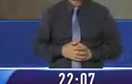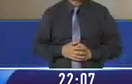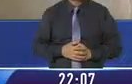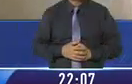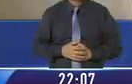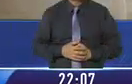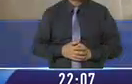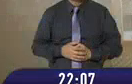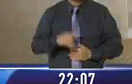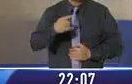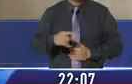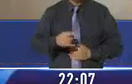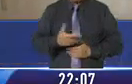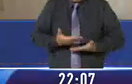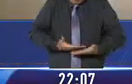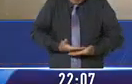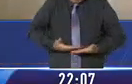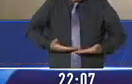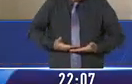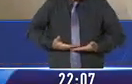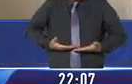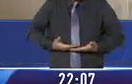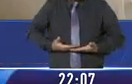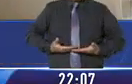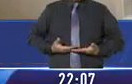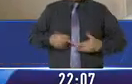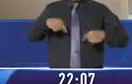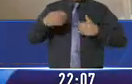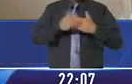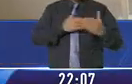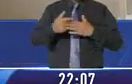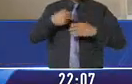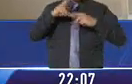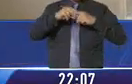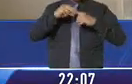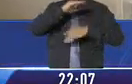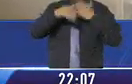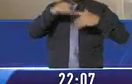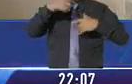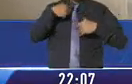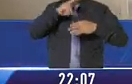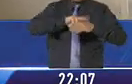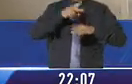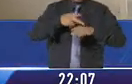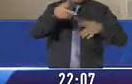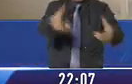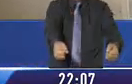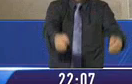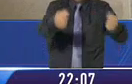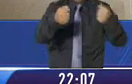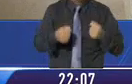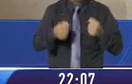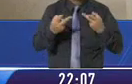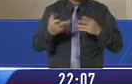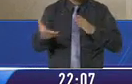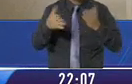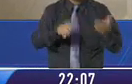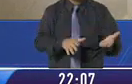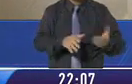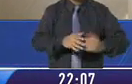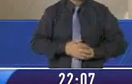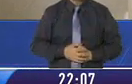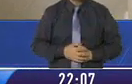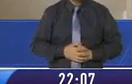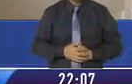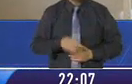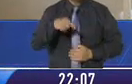El lodo nos llegaba, hasta la cintura nos llegaba. Y así, sin embargo, con mis primos, todos le rescatamos a mi sobrina, que ahora está fallecida, pero estaba con vida.